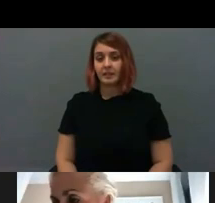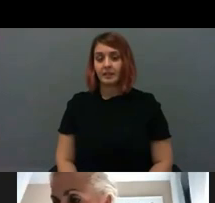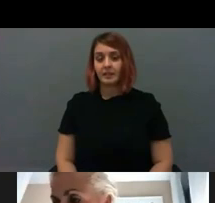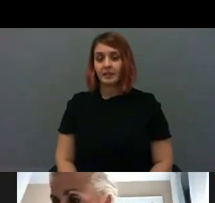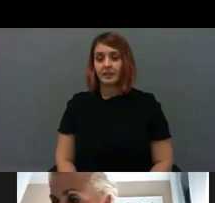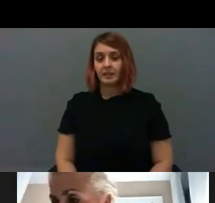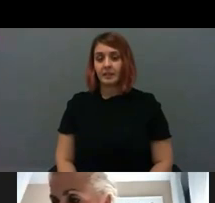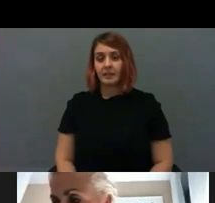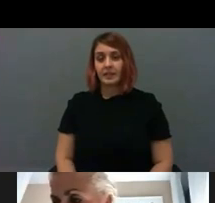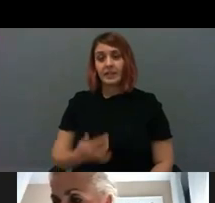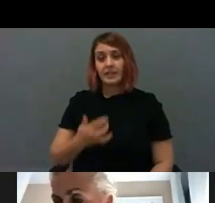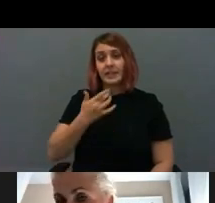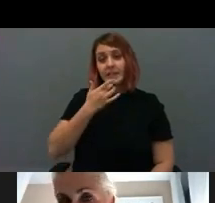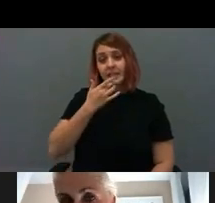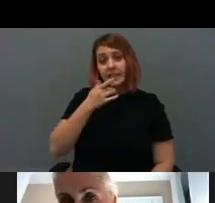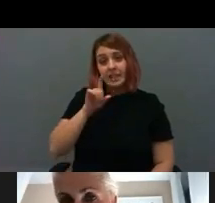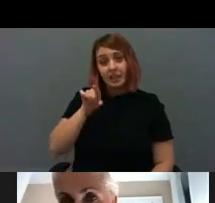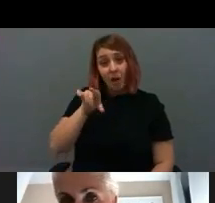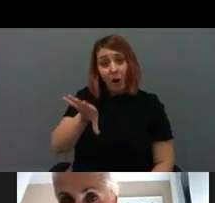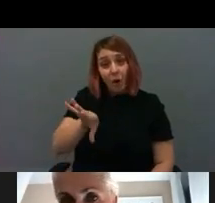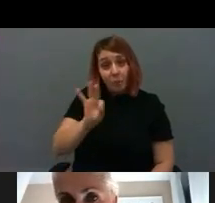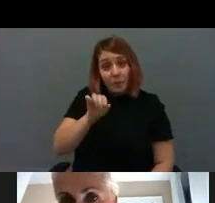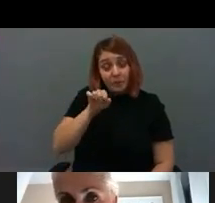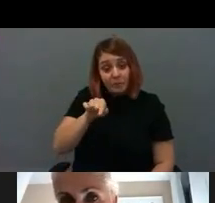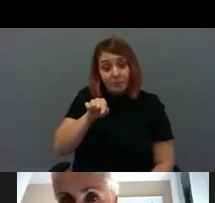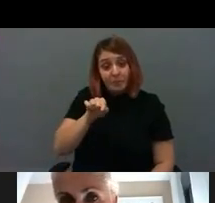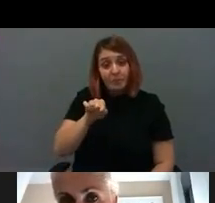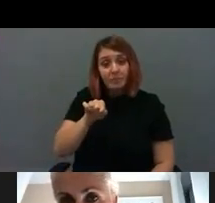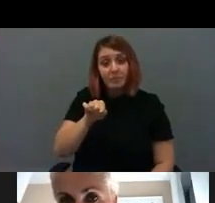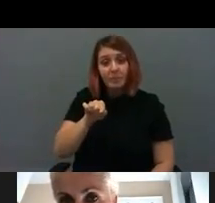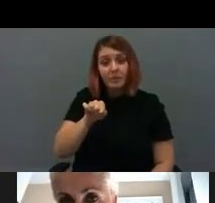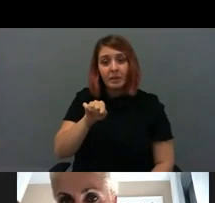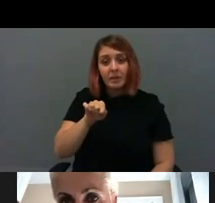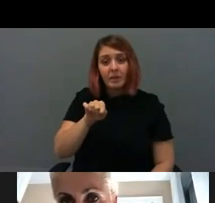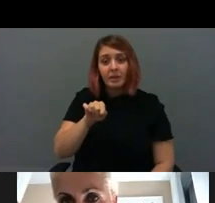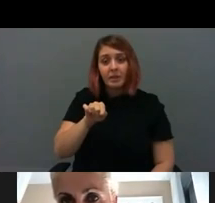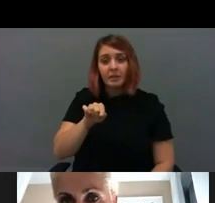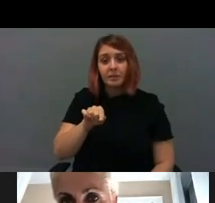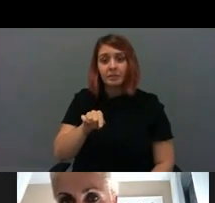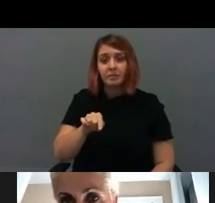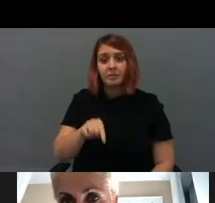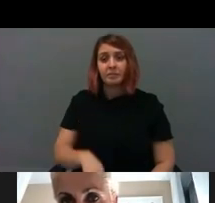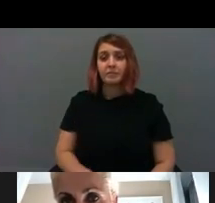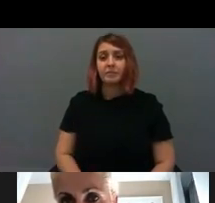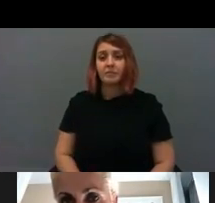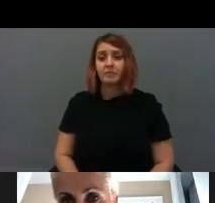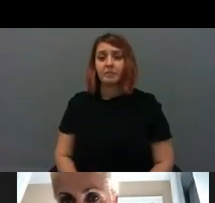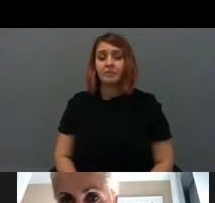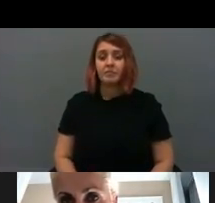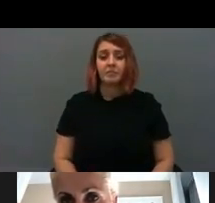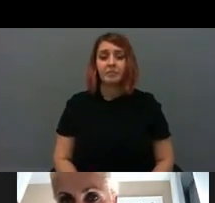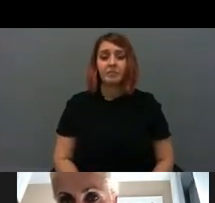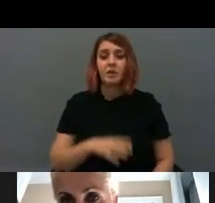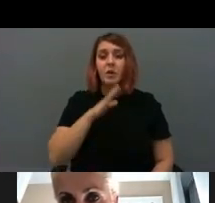otras opciones. ¿Por qué? Yo puedo ser persona con